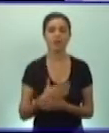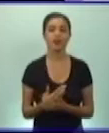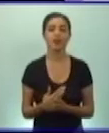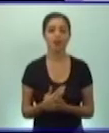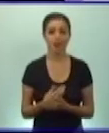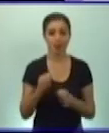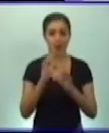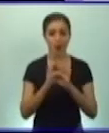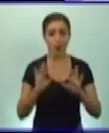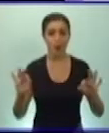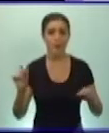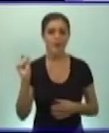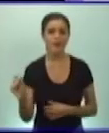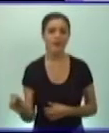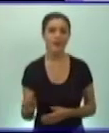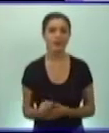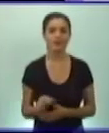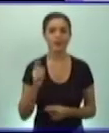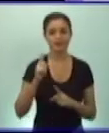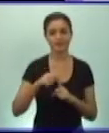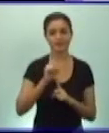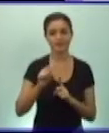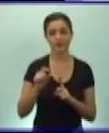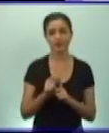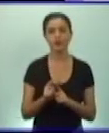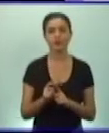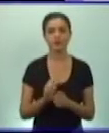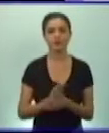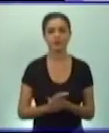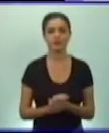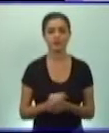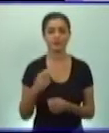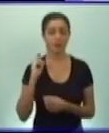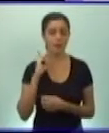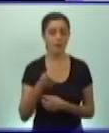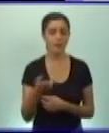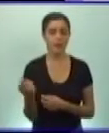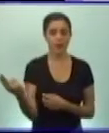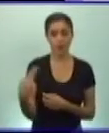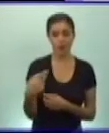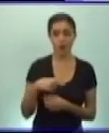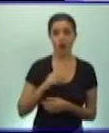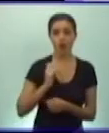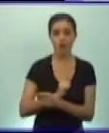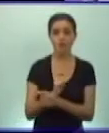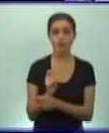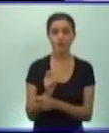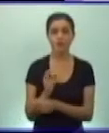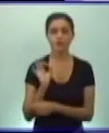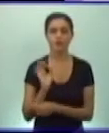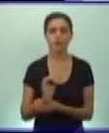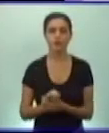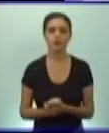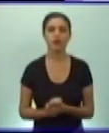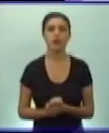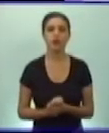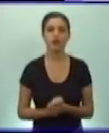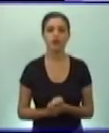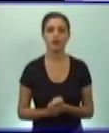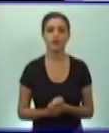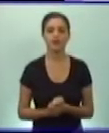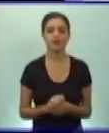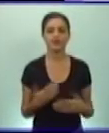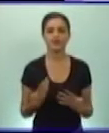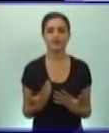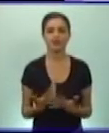tema que quiero invitar y que invité y me mandó a través de, por supuesto, de un video, porque estamos en aislamiento social, no podemos trasladarnos